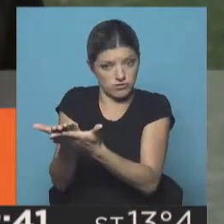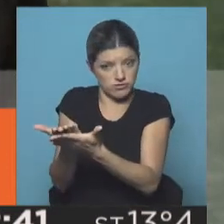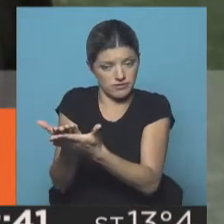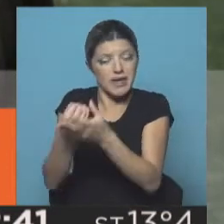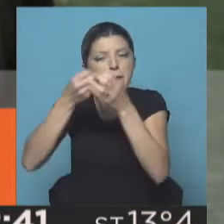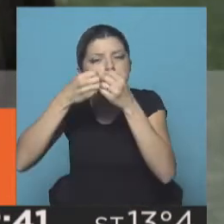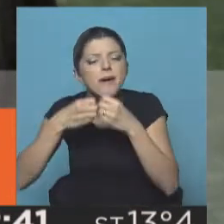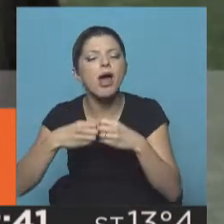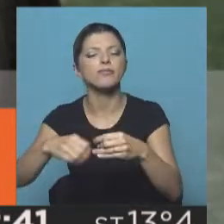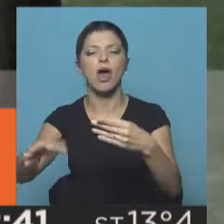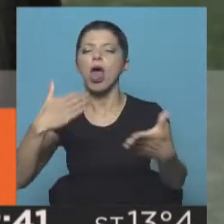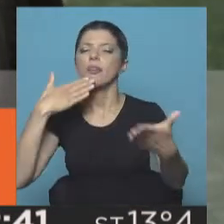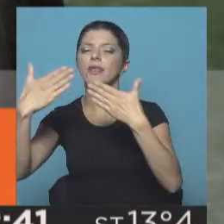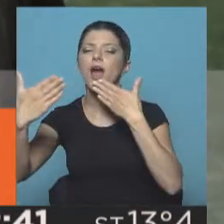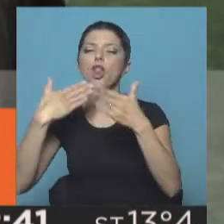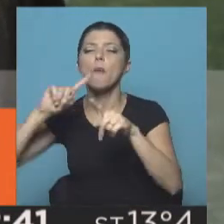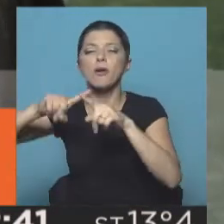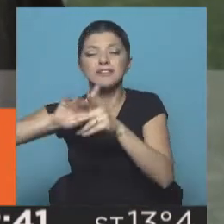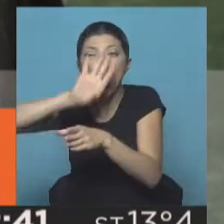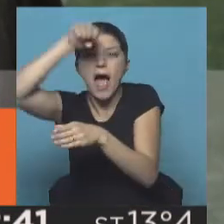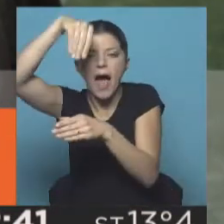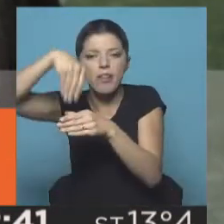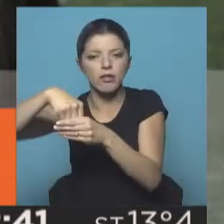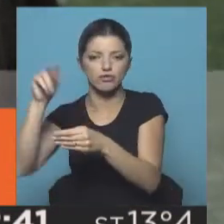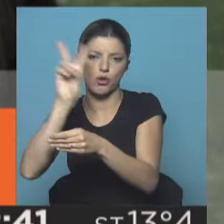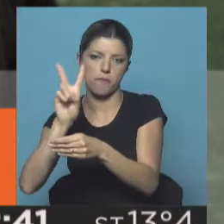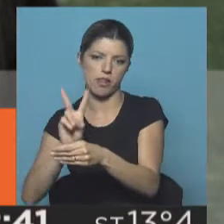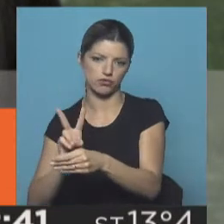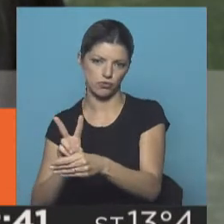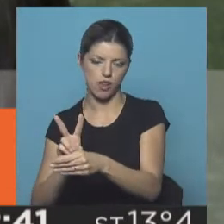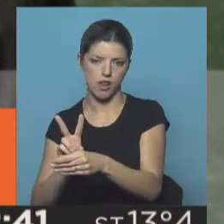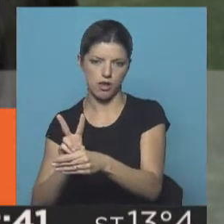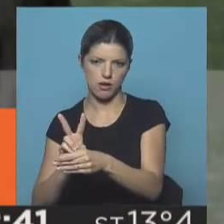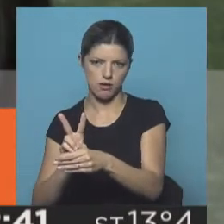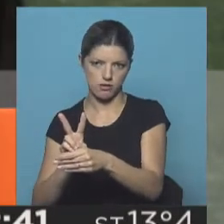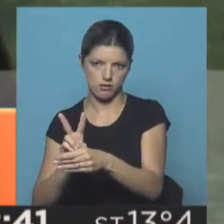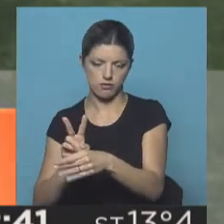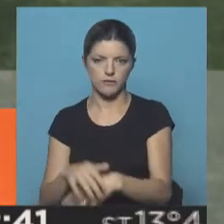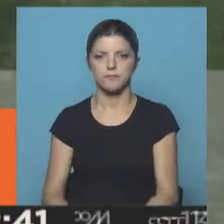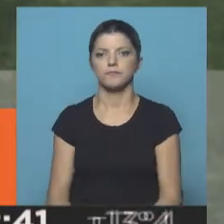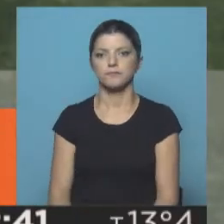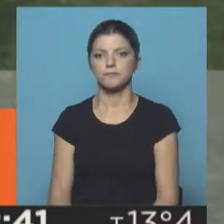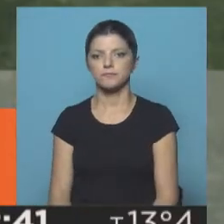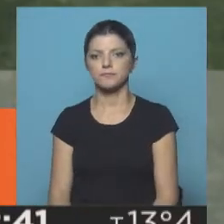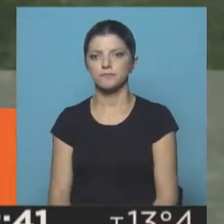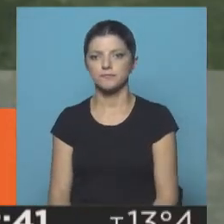diálogo político interno sin condicionamientos ni restricciones,